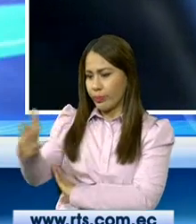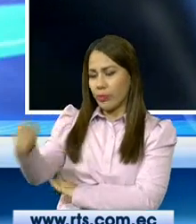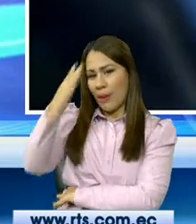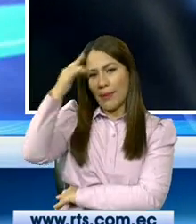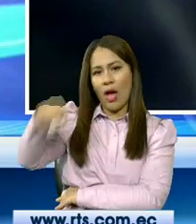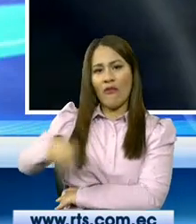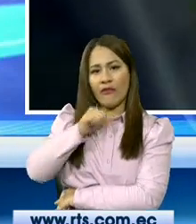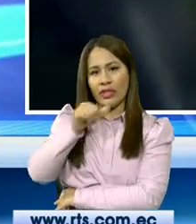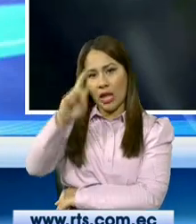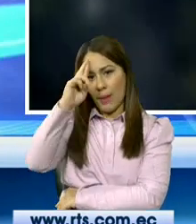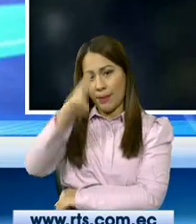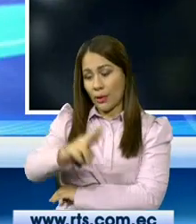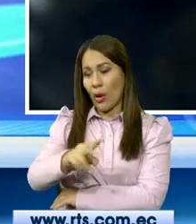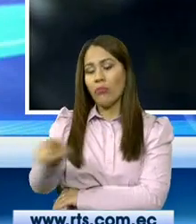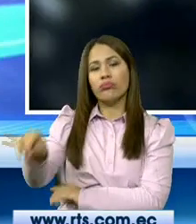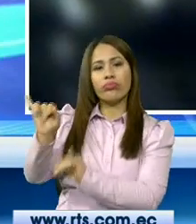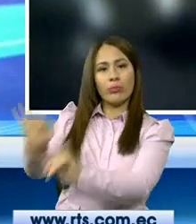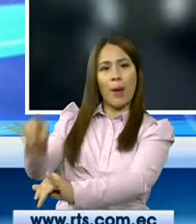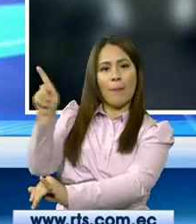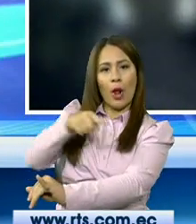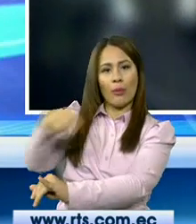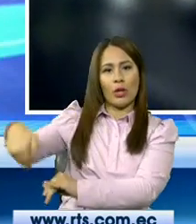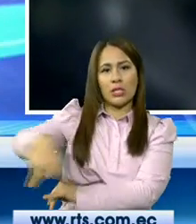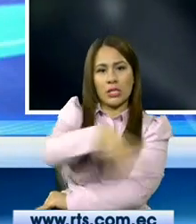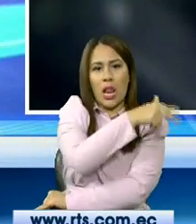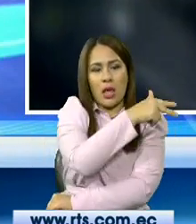por las irregularidades que cometen.